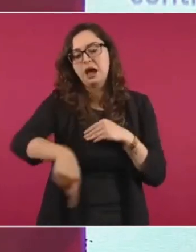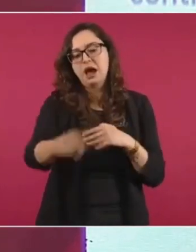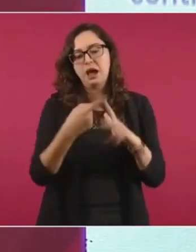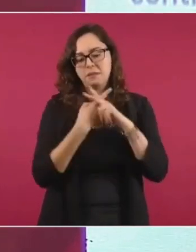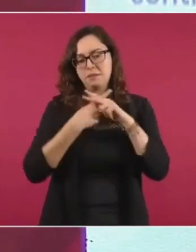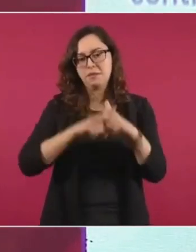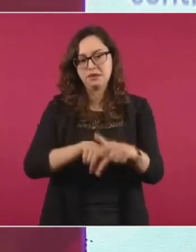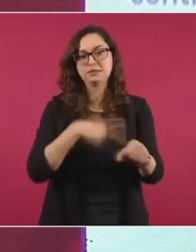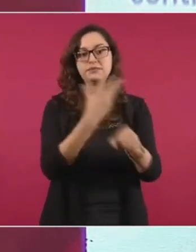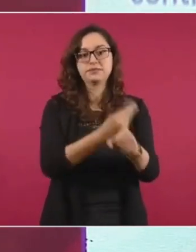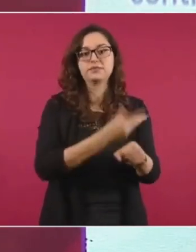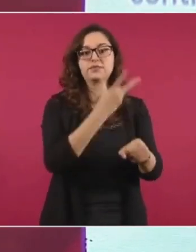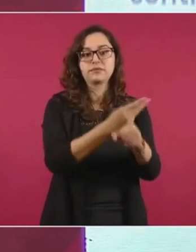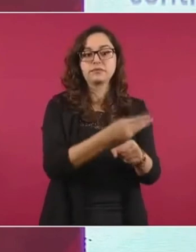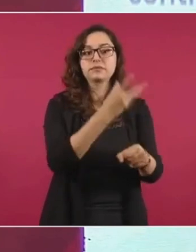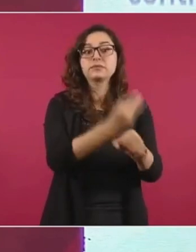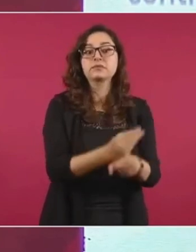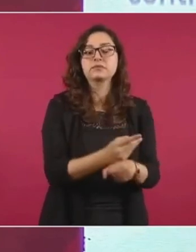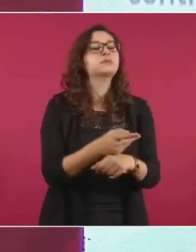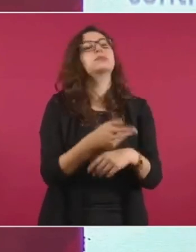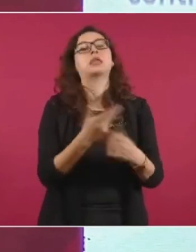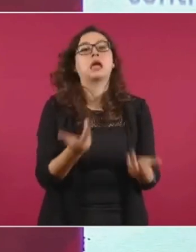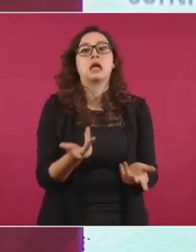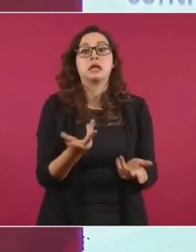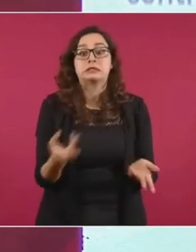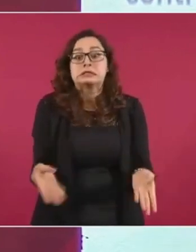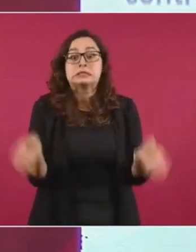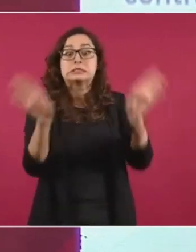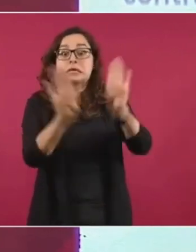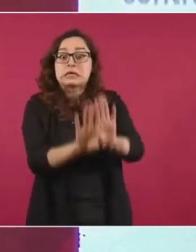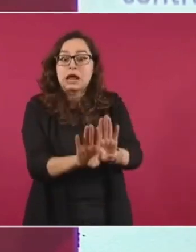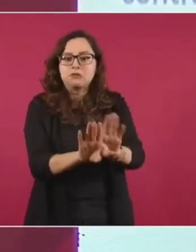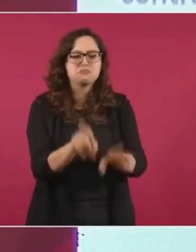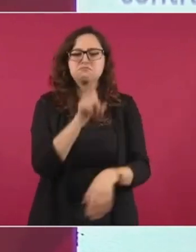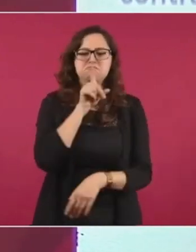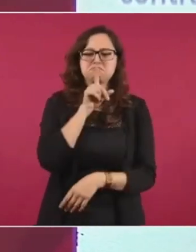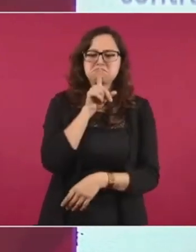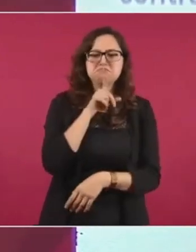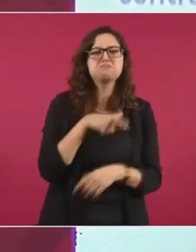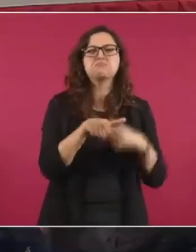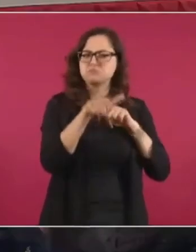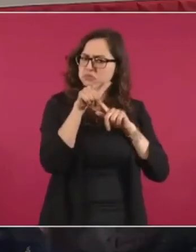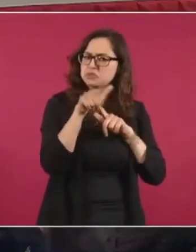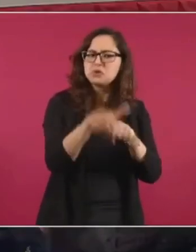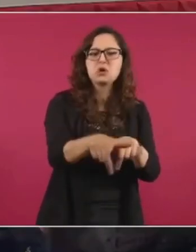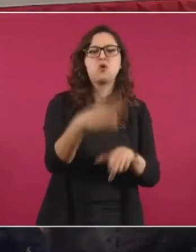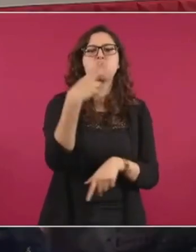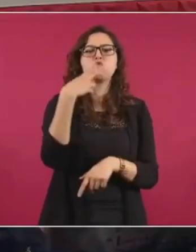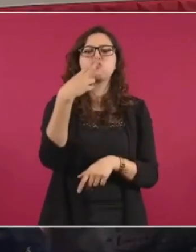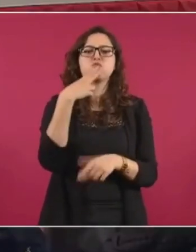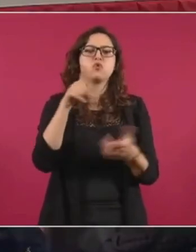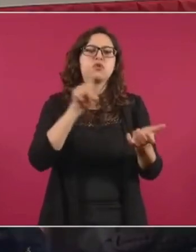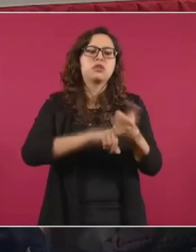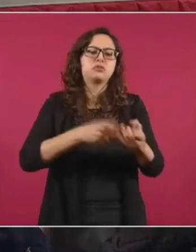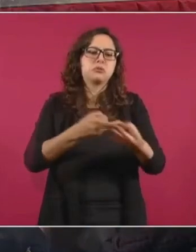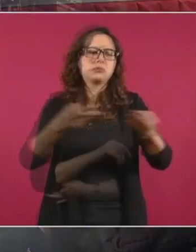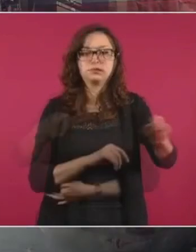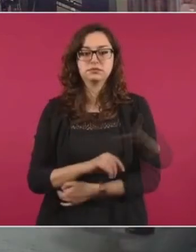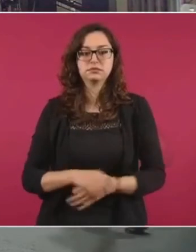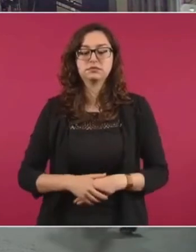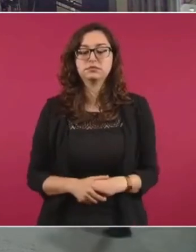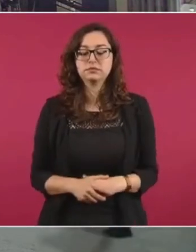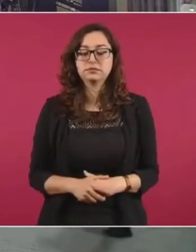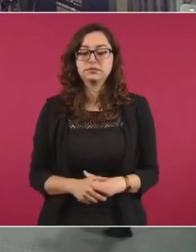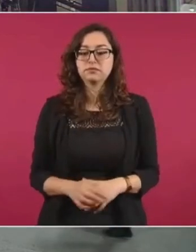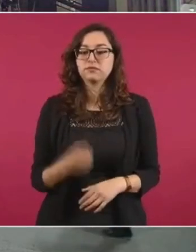sepan es que esto no va a interrumpir las operaciones del aeropuerto, de la Terminal 2 del aeropuerto, porque todo va a ser por la parte baja.